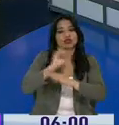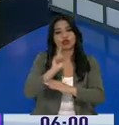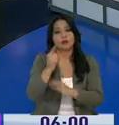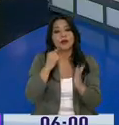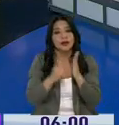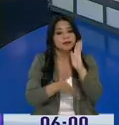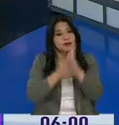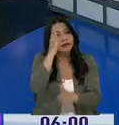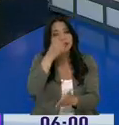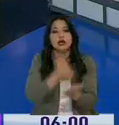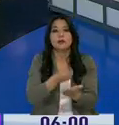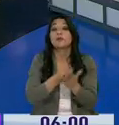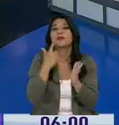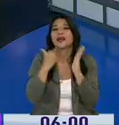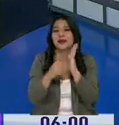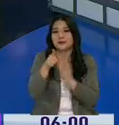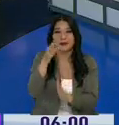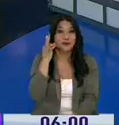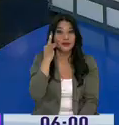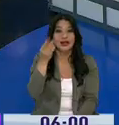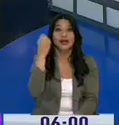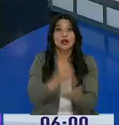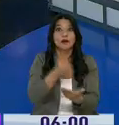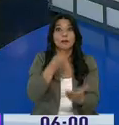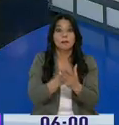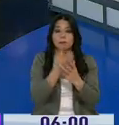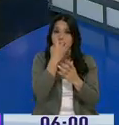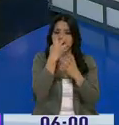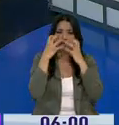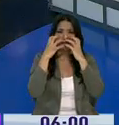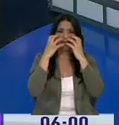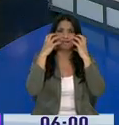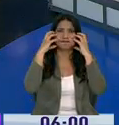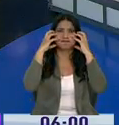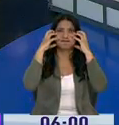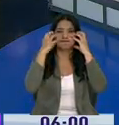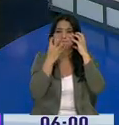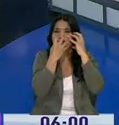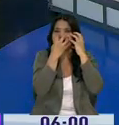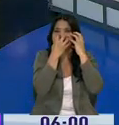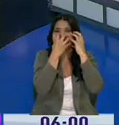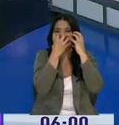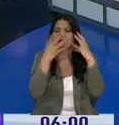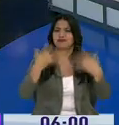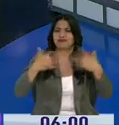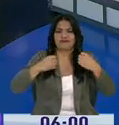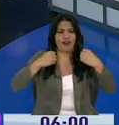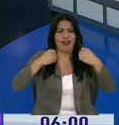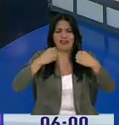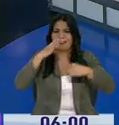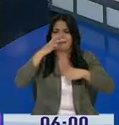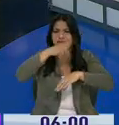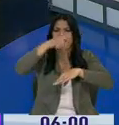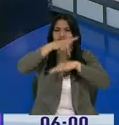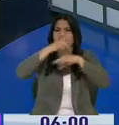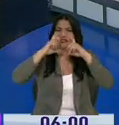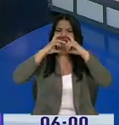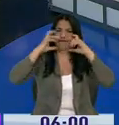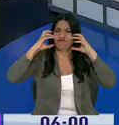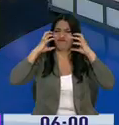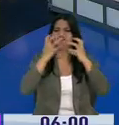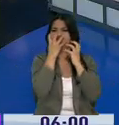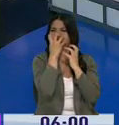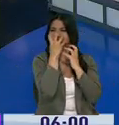comprar. Yo vi a una señora que tiene una mascarilla, no sé, tipo viaje a las estrellas, una mascarilla así de